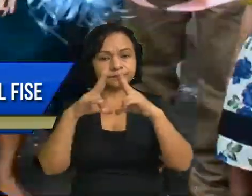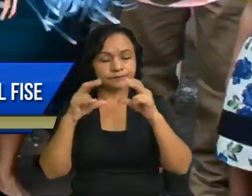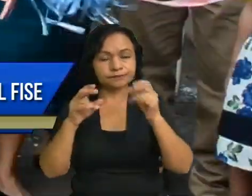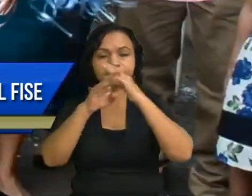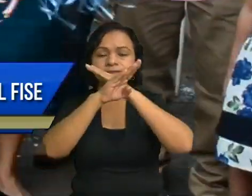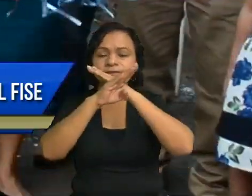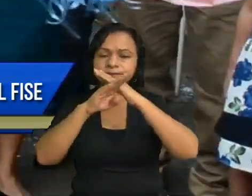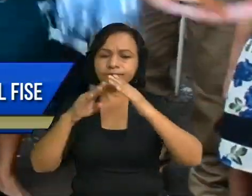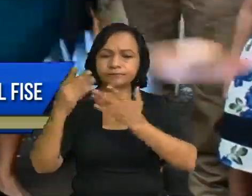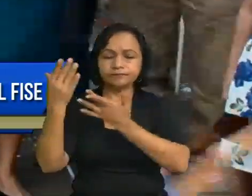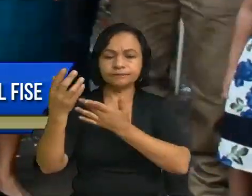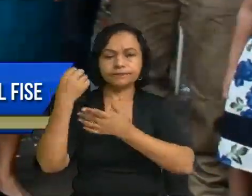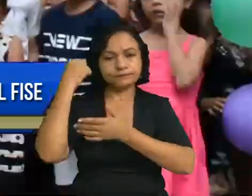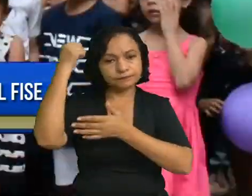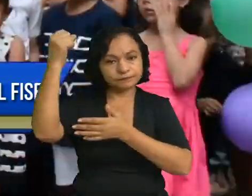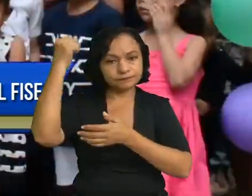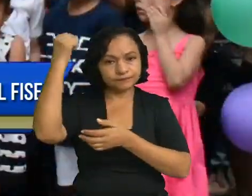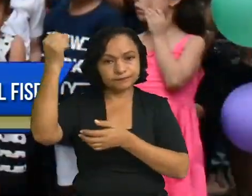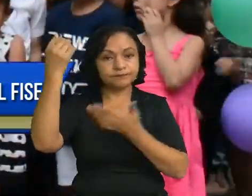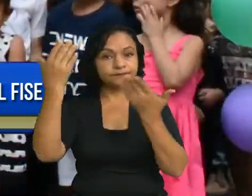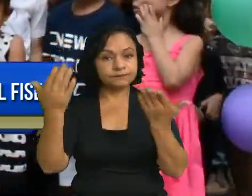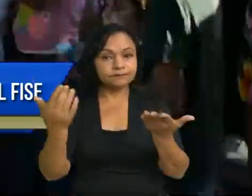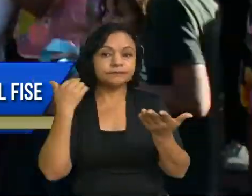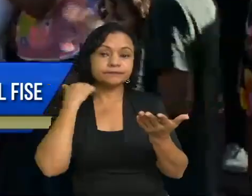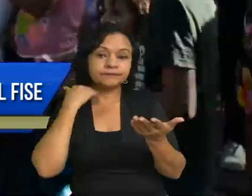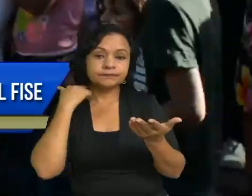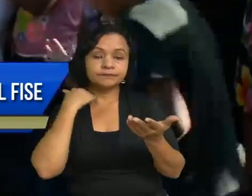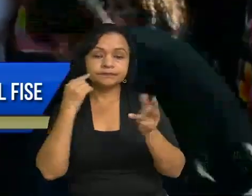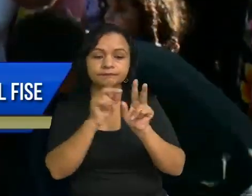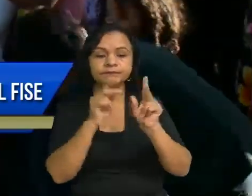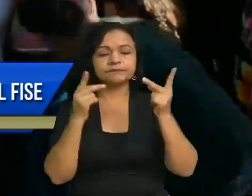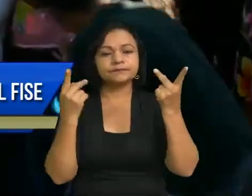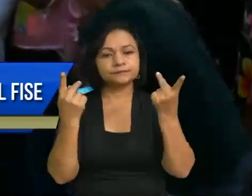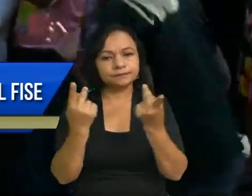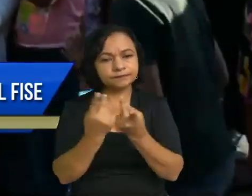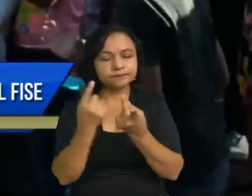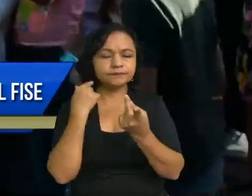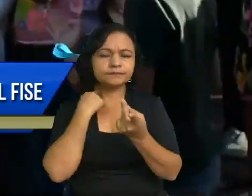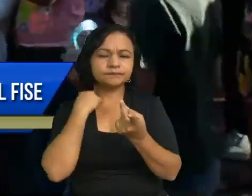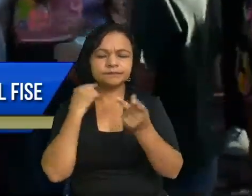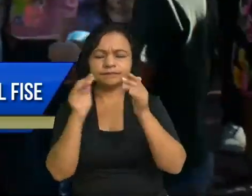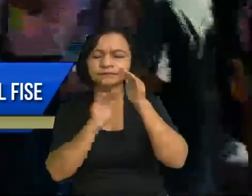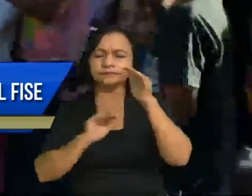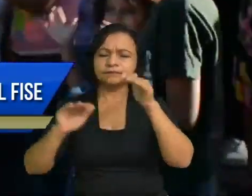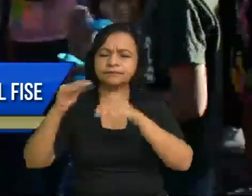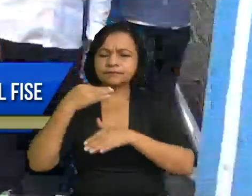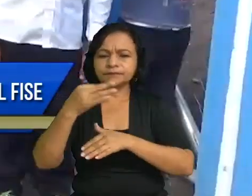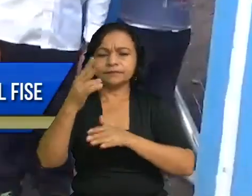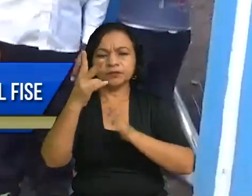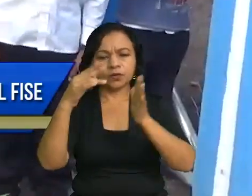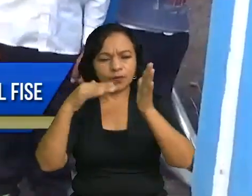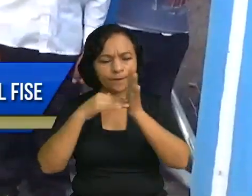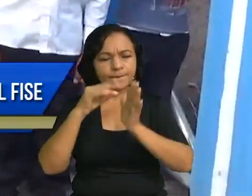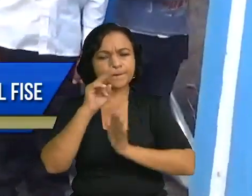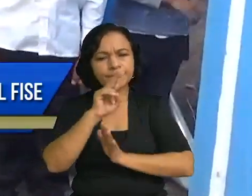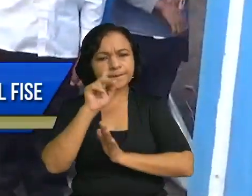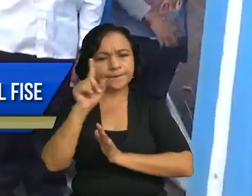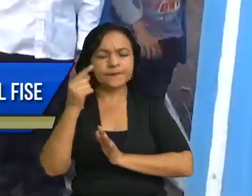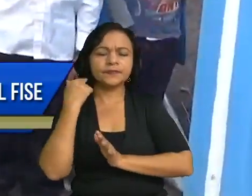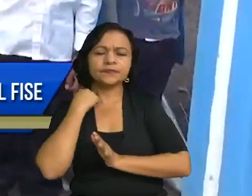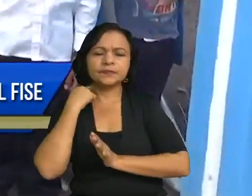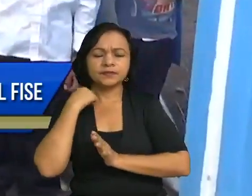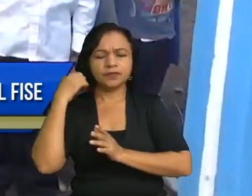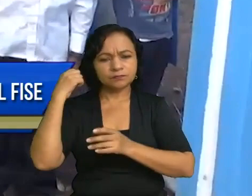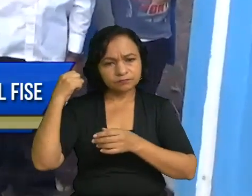y esperanzas victoriosas siempre con el pueblo siempre más allá 2021 siempre